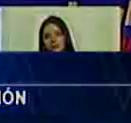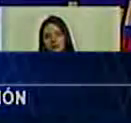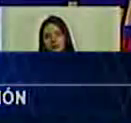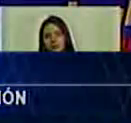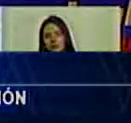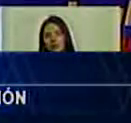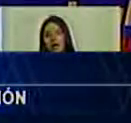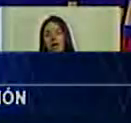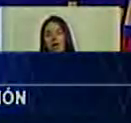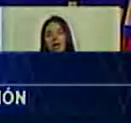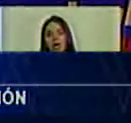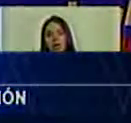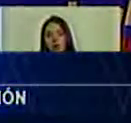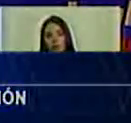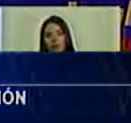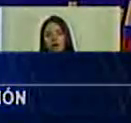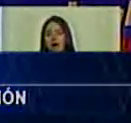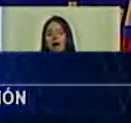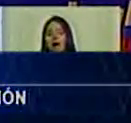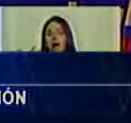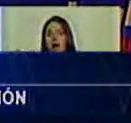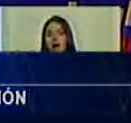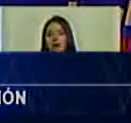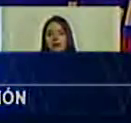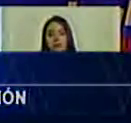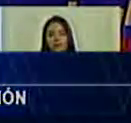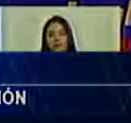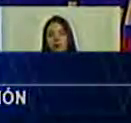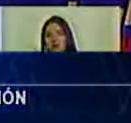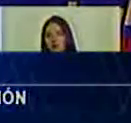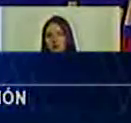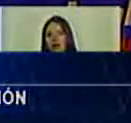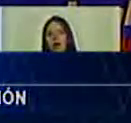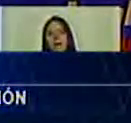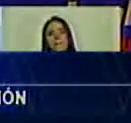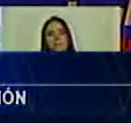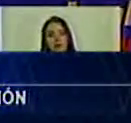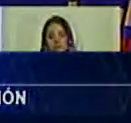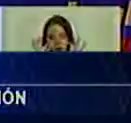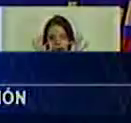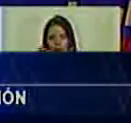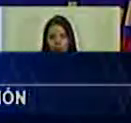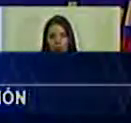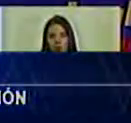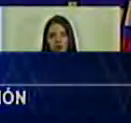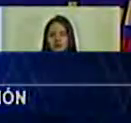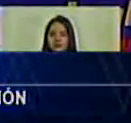Parlamento Europeo, antes de estar hablando mal de Venezuela, véase su propia espalda.